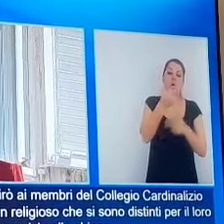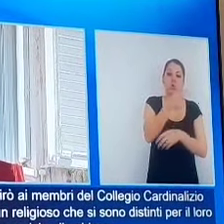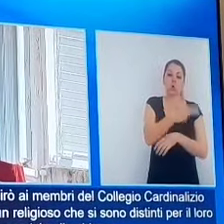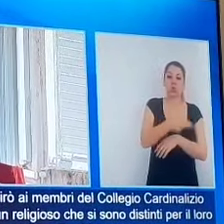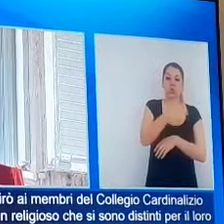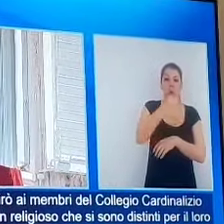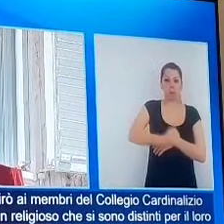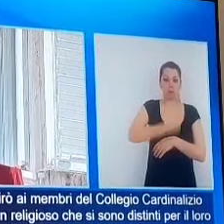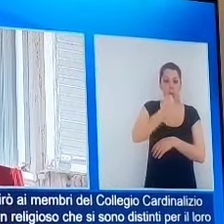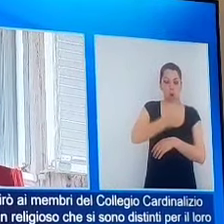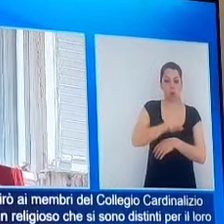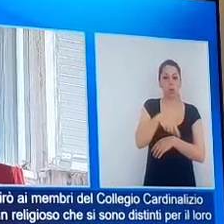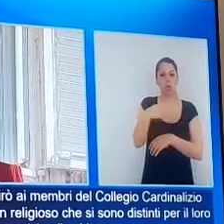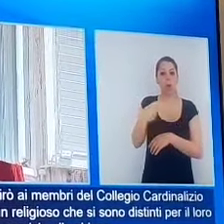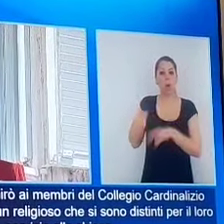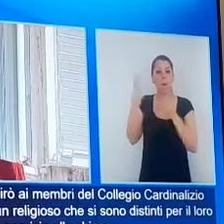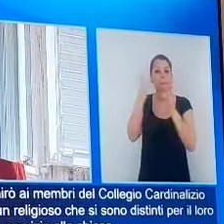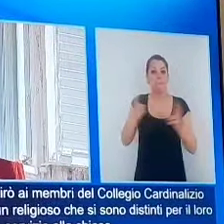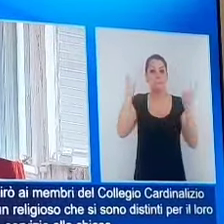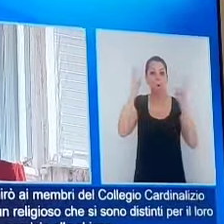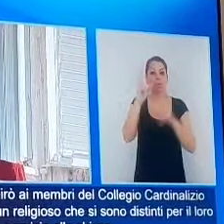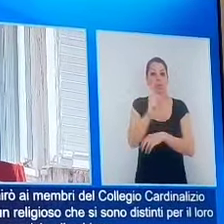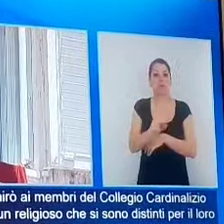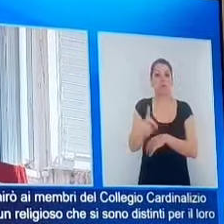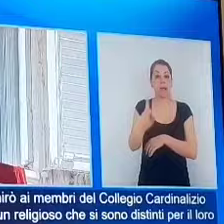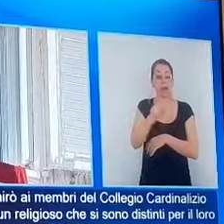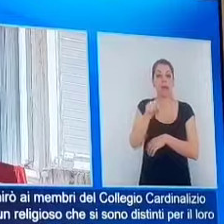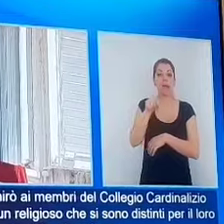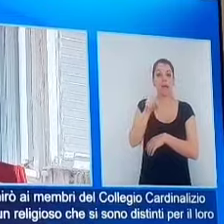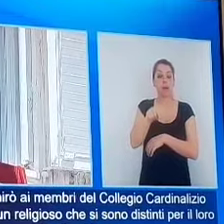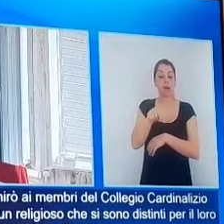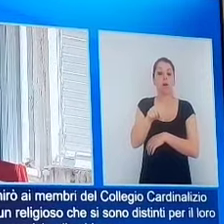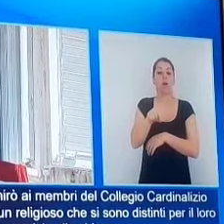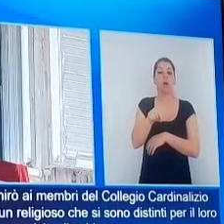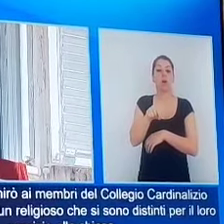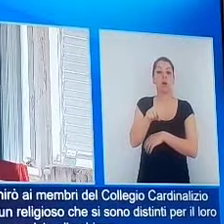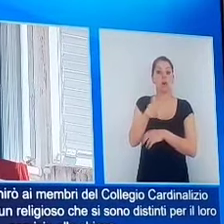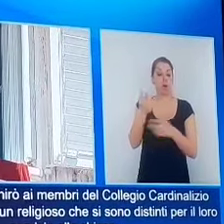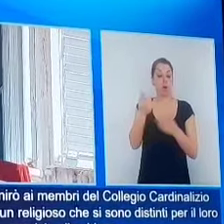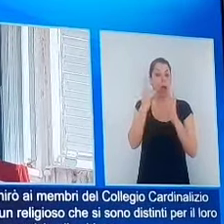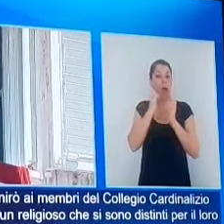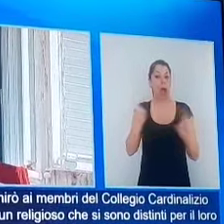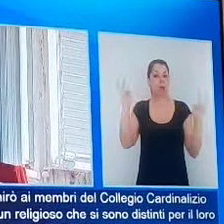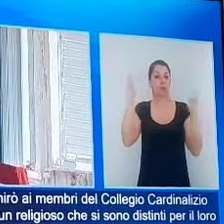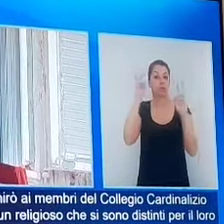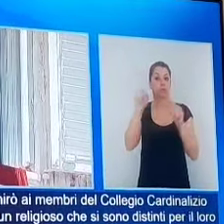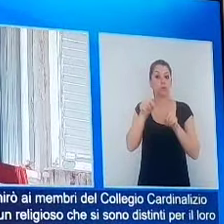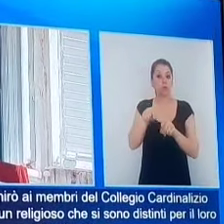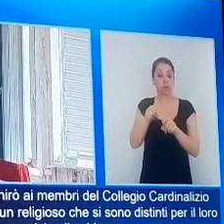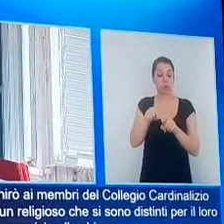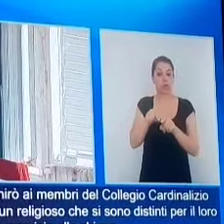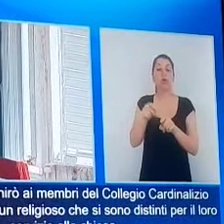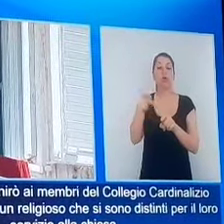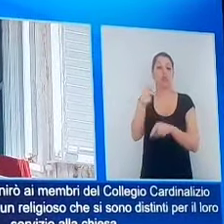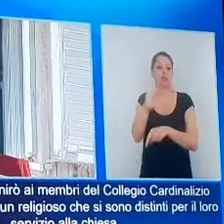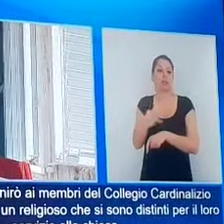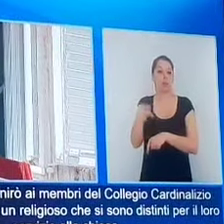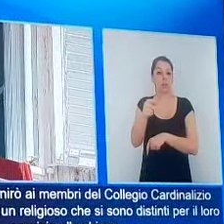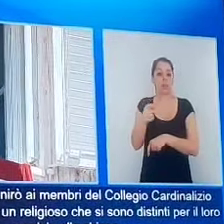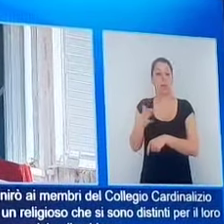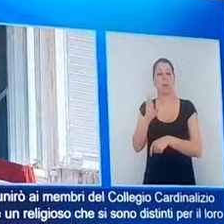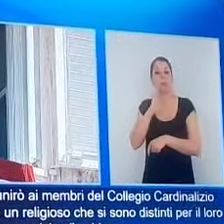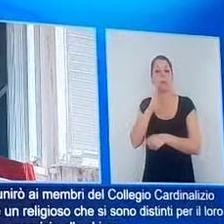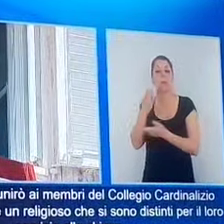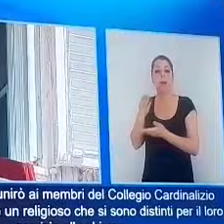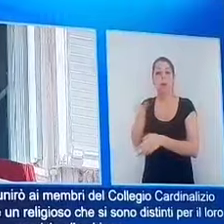Monseñor Digo Rafael Padrón Sánchez, Archivésco de Merite Comanato. Padre